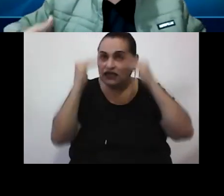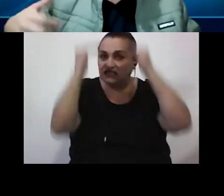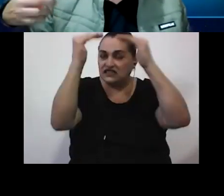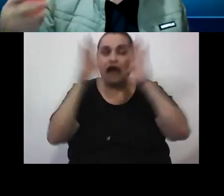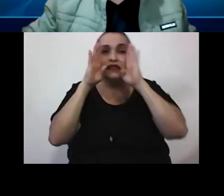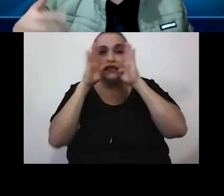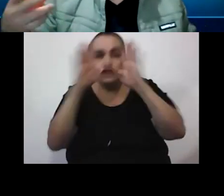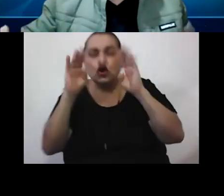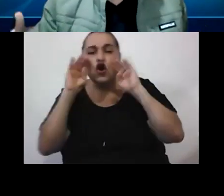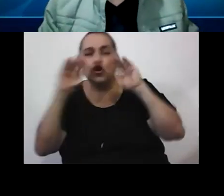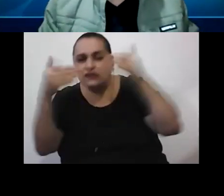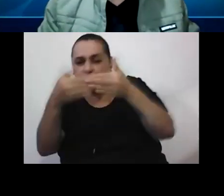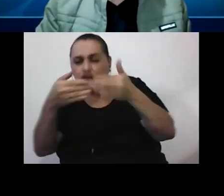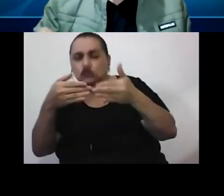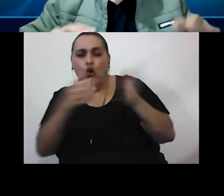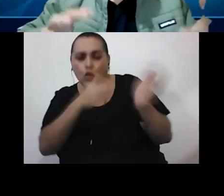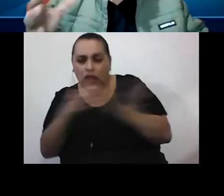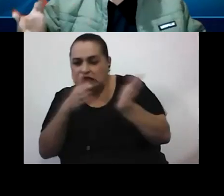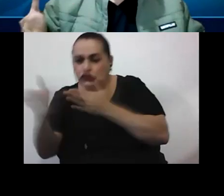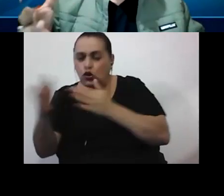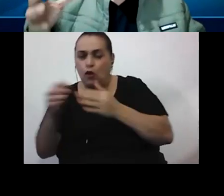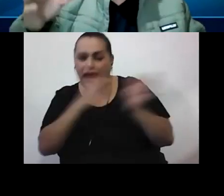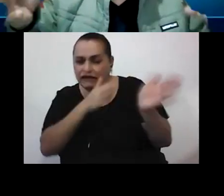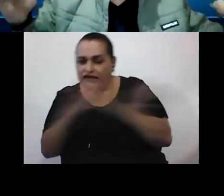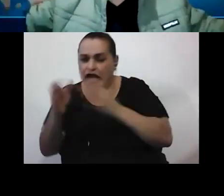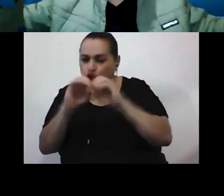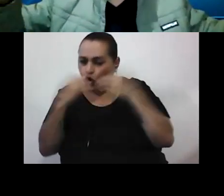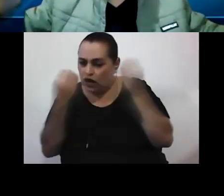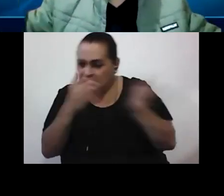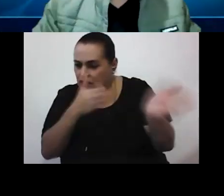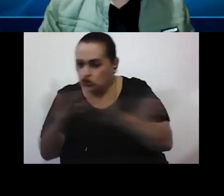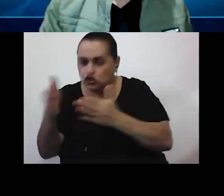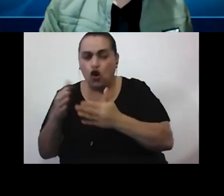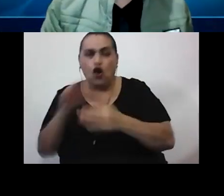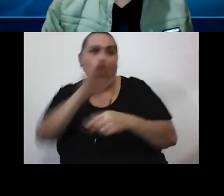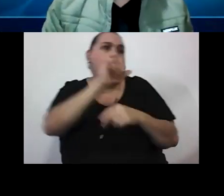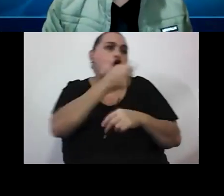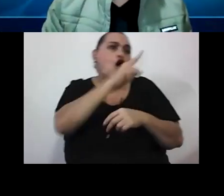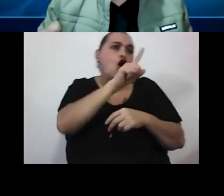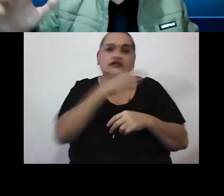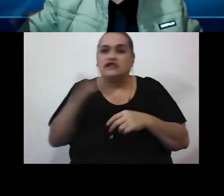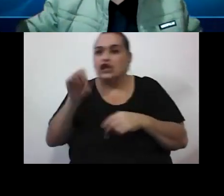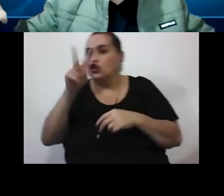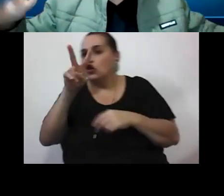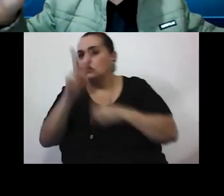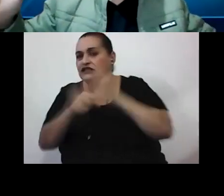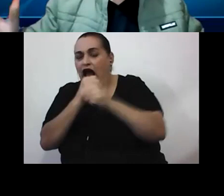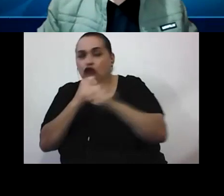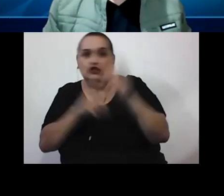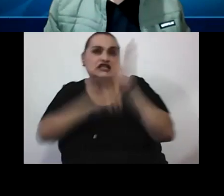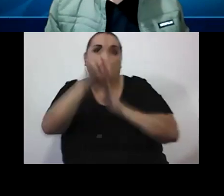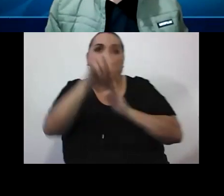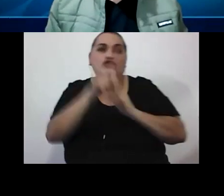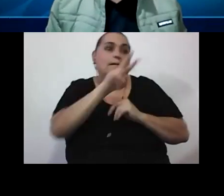la concentración, la organización, la planificación, no es como entre los 11, 12 años que empieza a desarrollarse. 20,